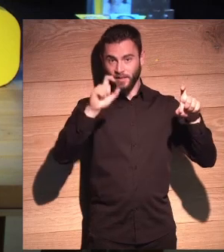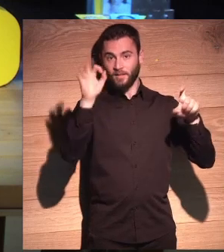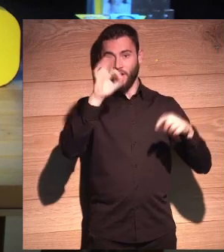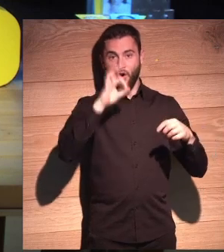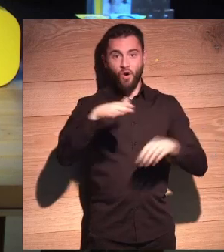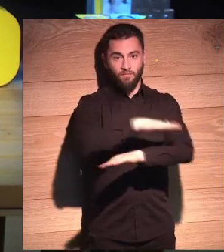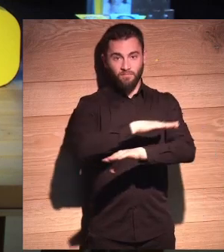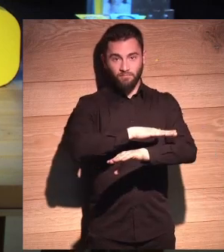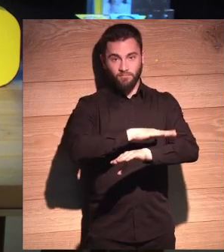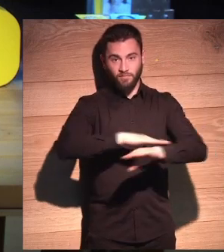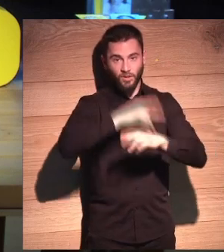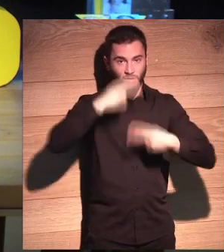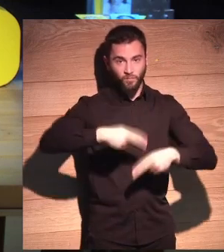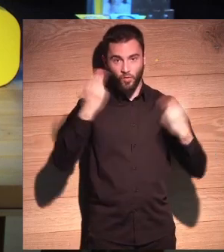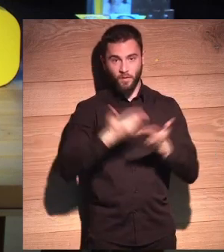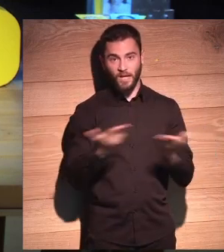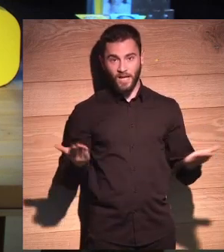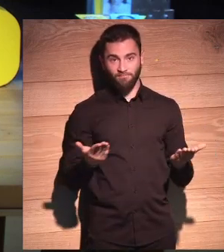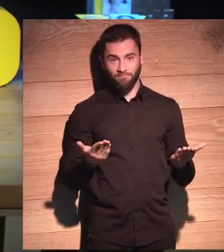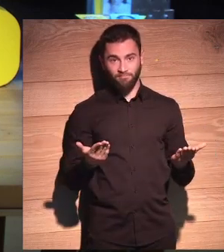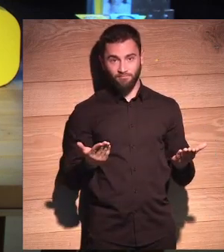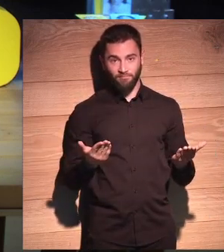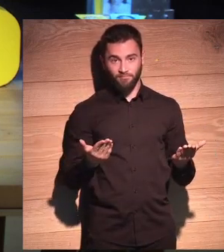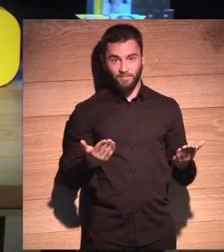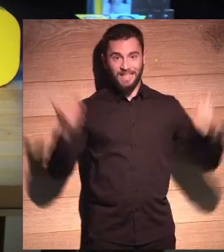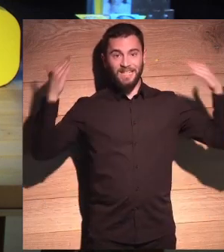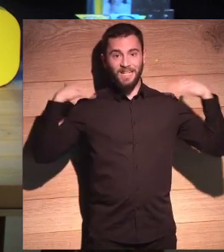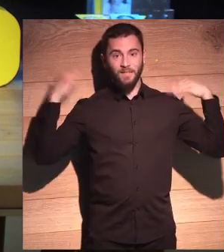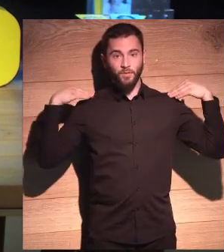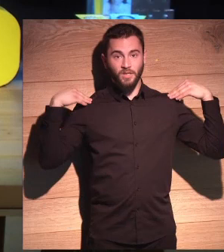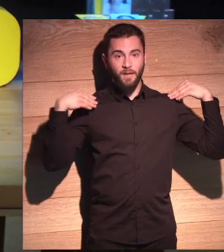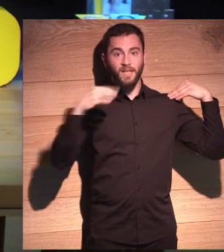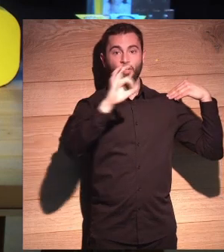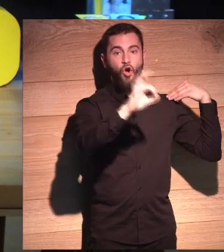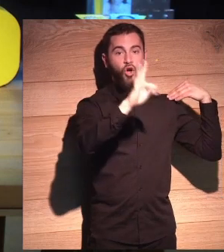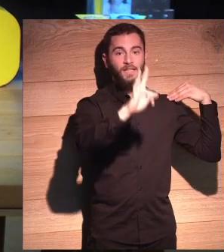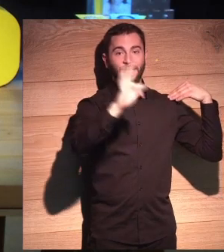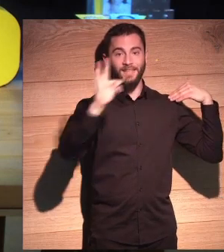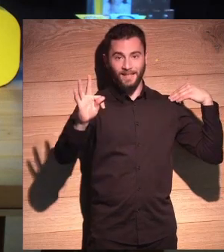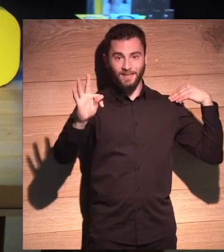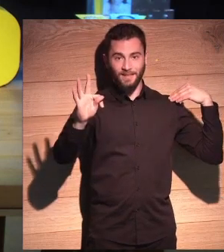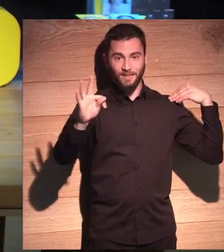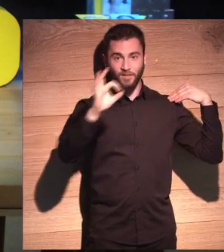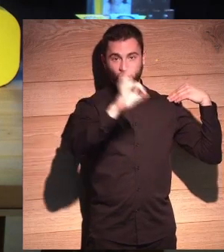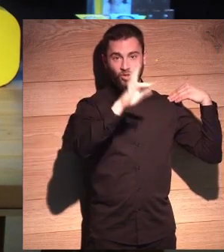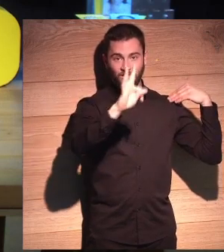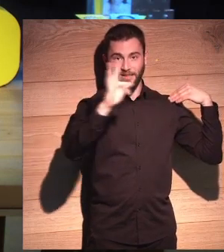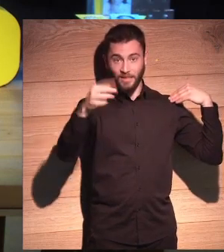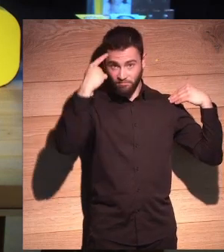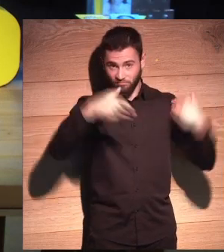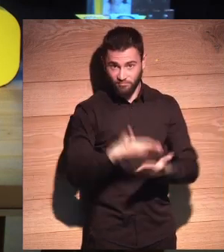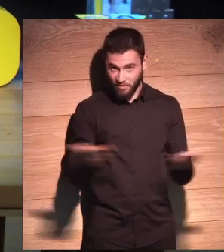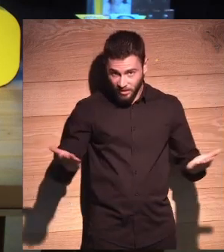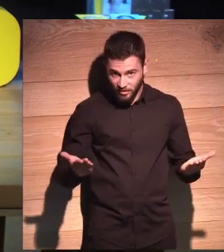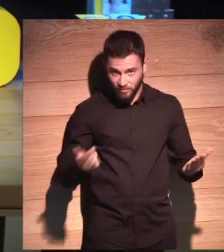administraciones públicas están en manos de unos que se llaman OTTs. Ya sabéis quiénes son las OTTs, os